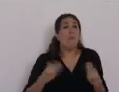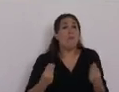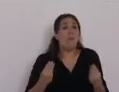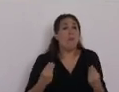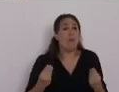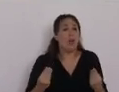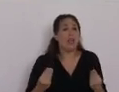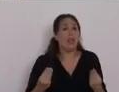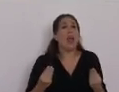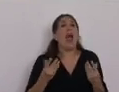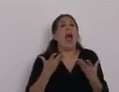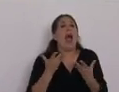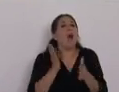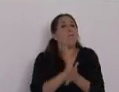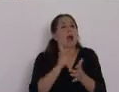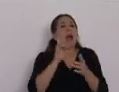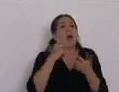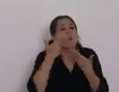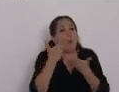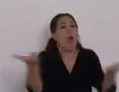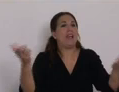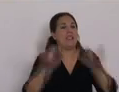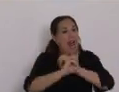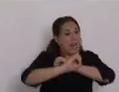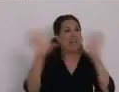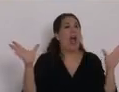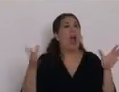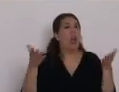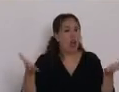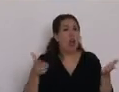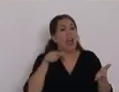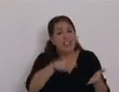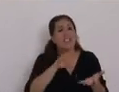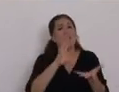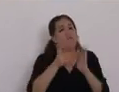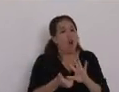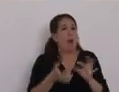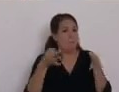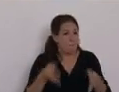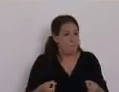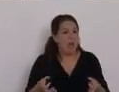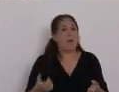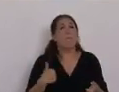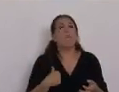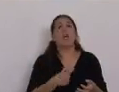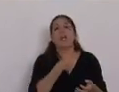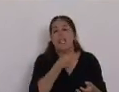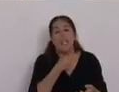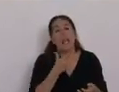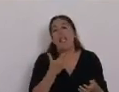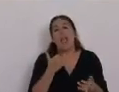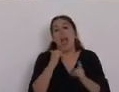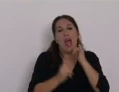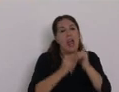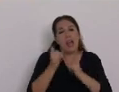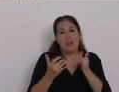y ayuda al esclarecimiento, a la transparencia. Y esas son banderas que para mí son irrenunciables. Pero quería contar y arrancar, y bueno, antes que usted se